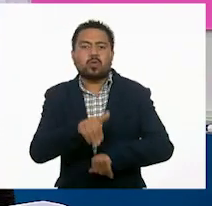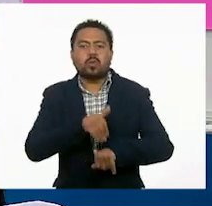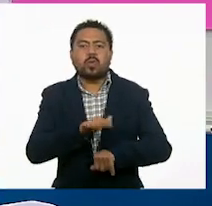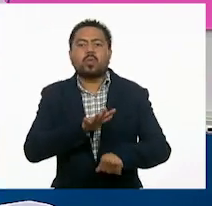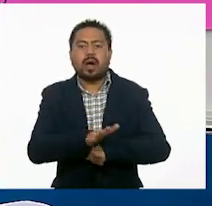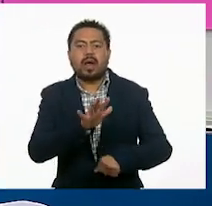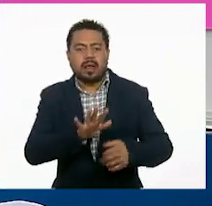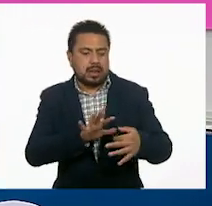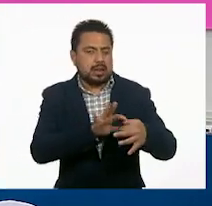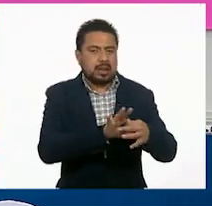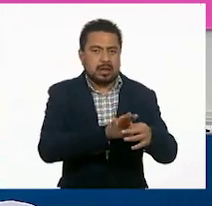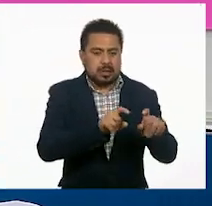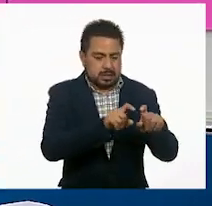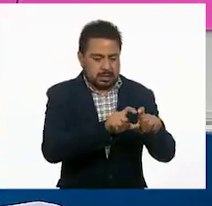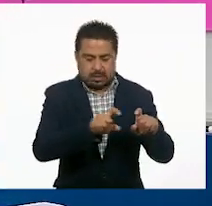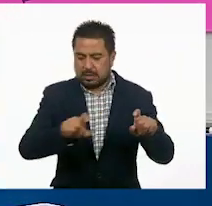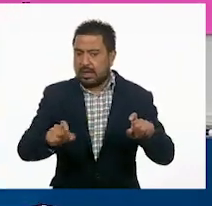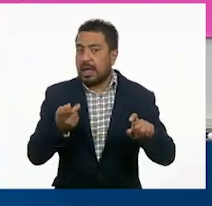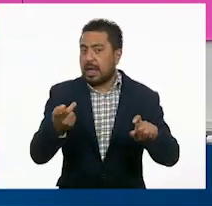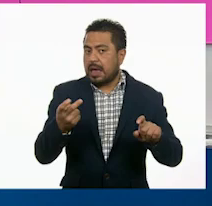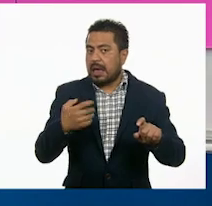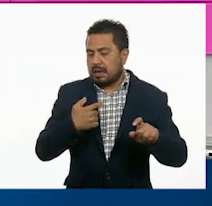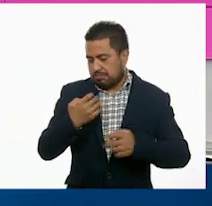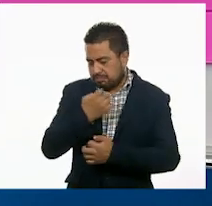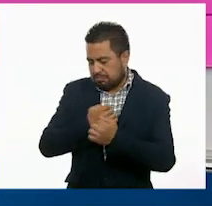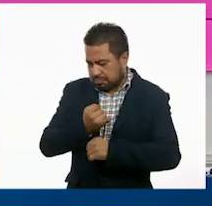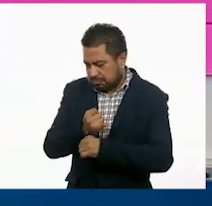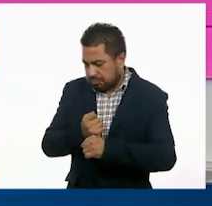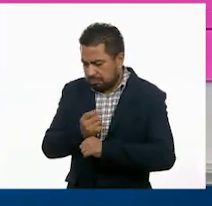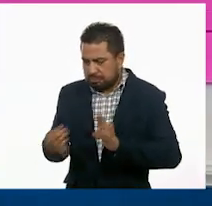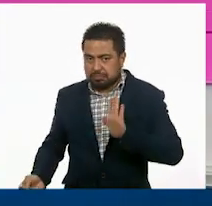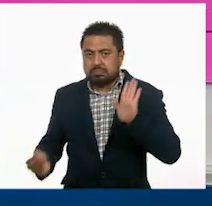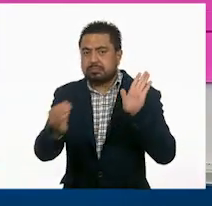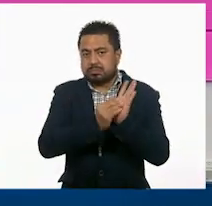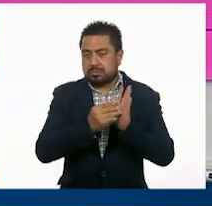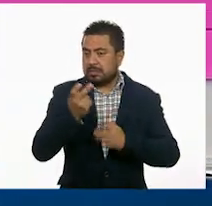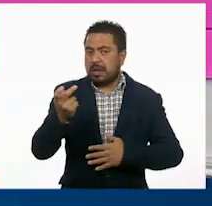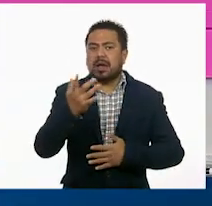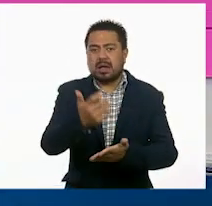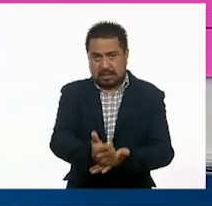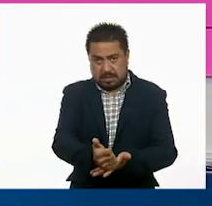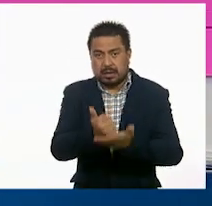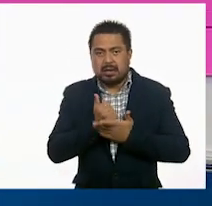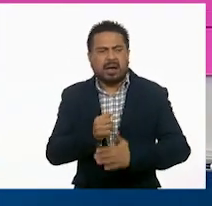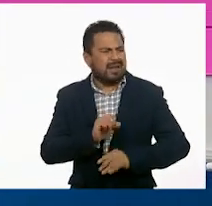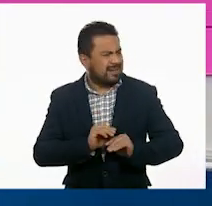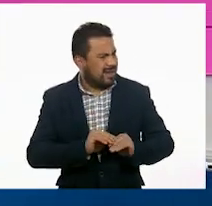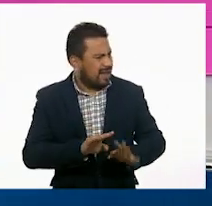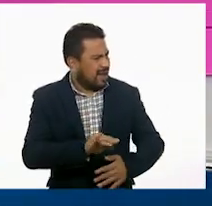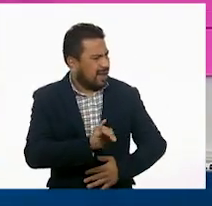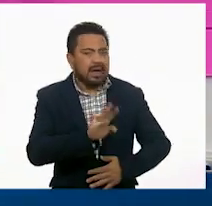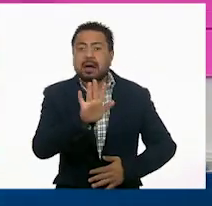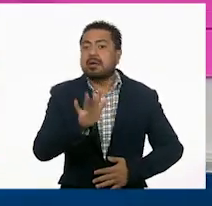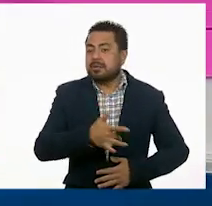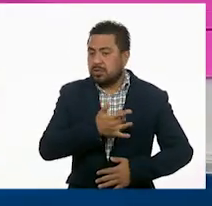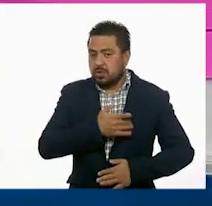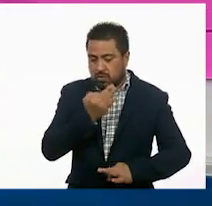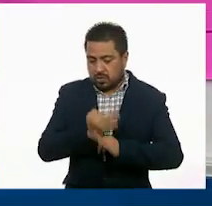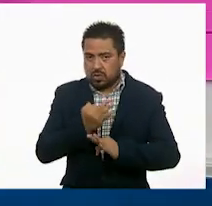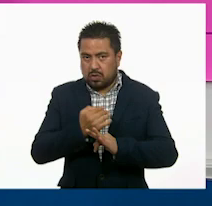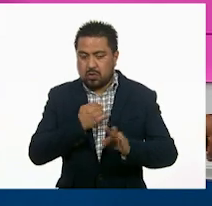corresponde en esta línea que estoy analizando o marcando aquí. ¿Me ayudas? Claro que sí, maestro. Mira, ¿qué te parece si yo